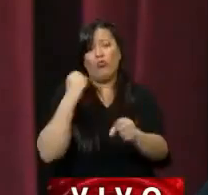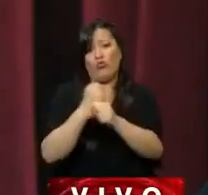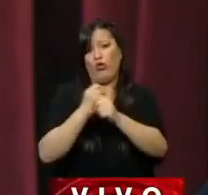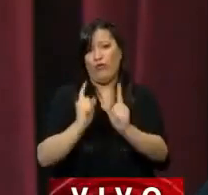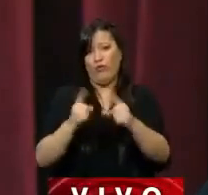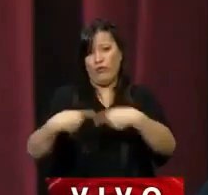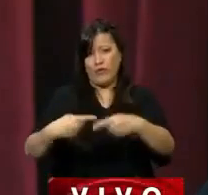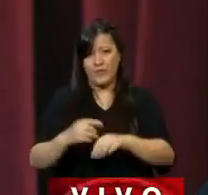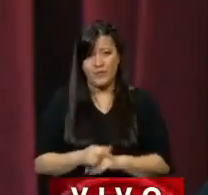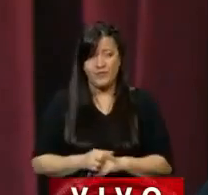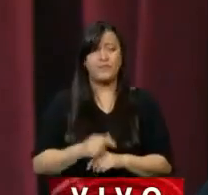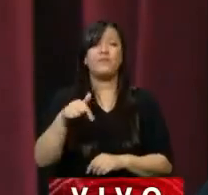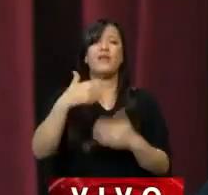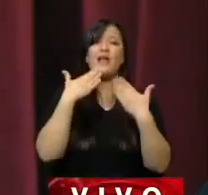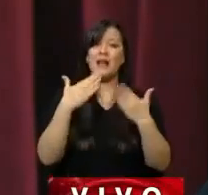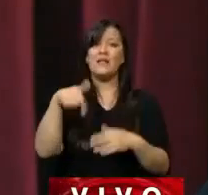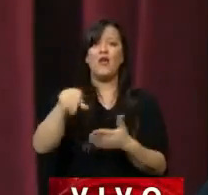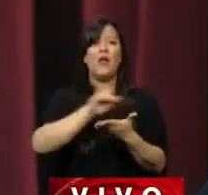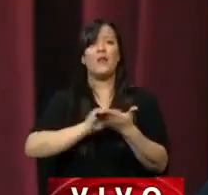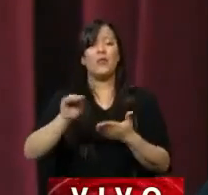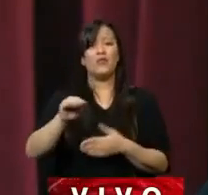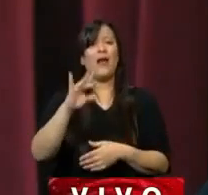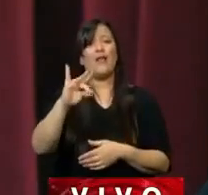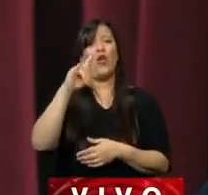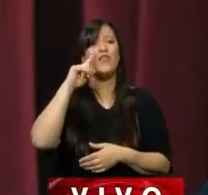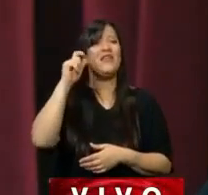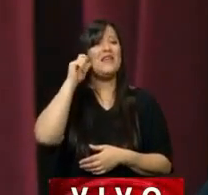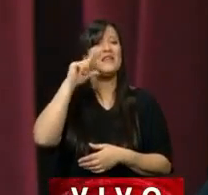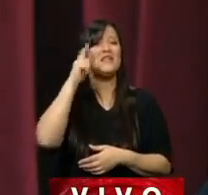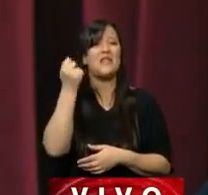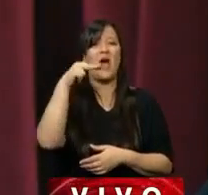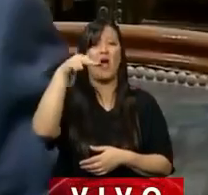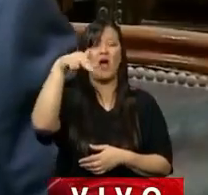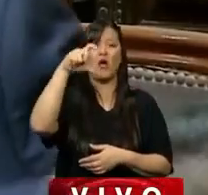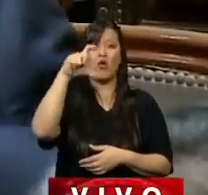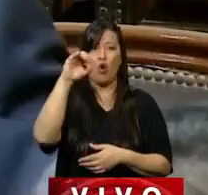Gracias, diputada. En uso de la palabra, el diputado Luis Di Giacomo.